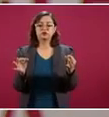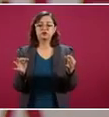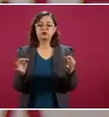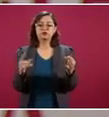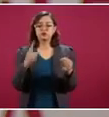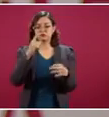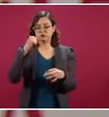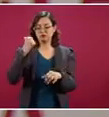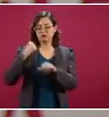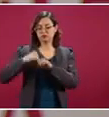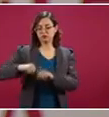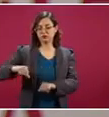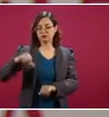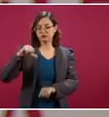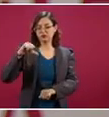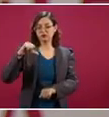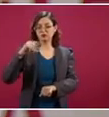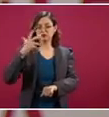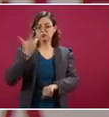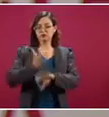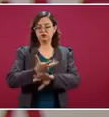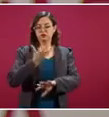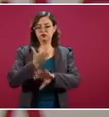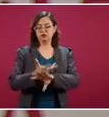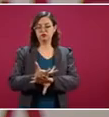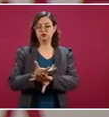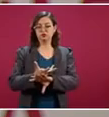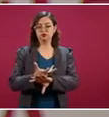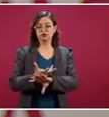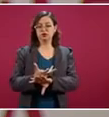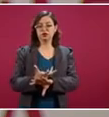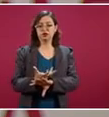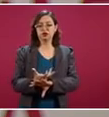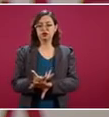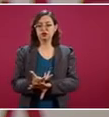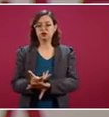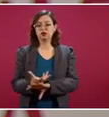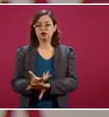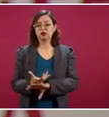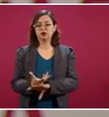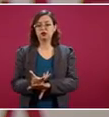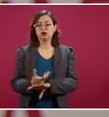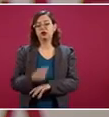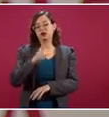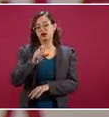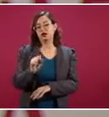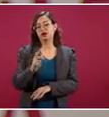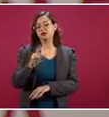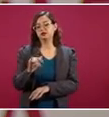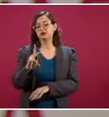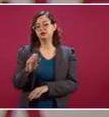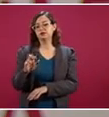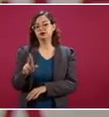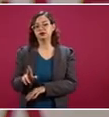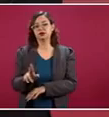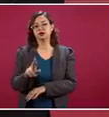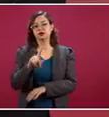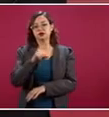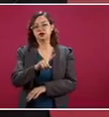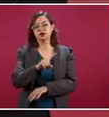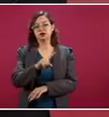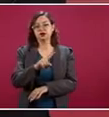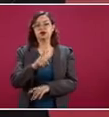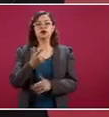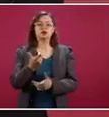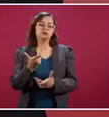autoridades norteamericanas y muy especialmente a la Speaker de la House